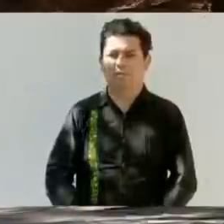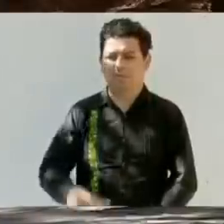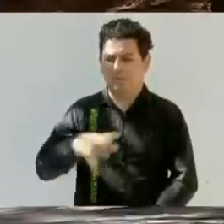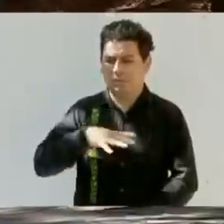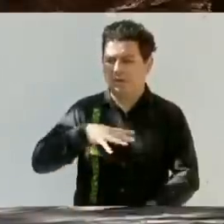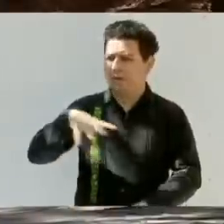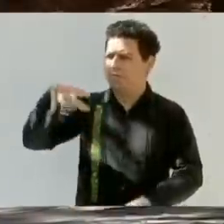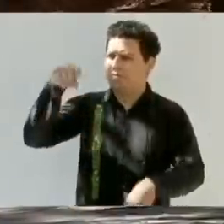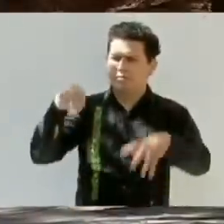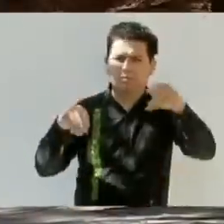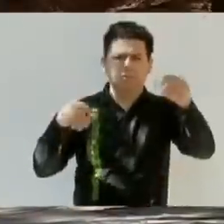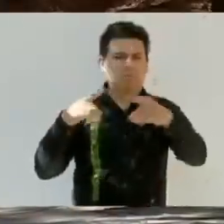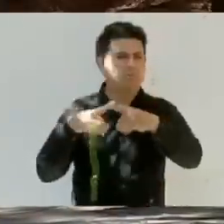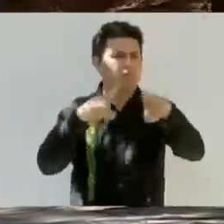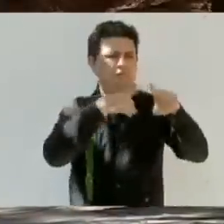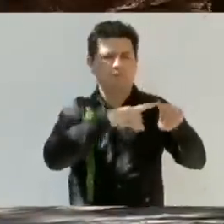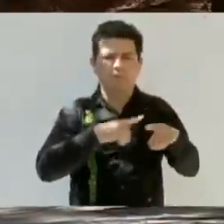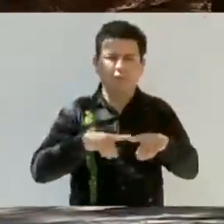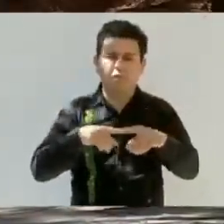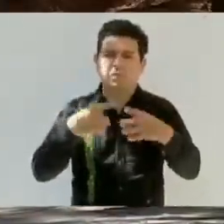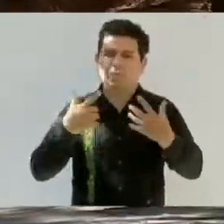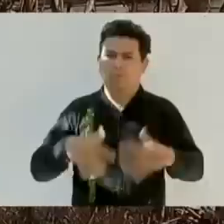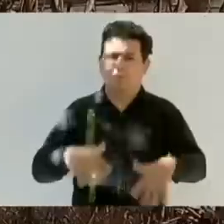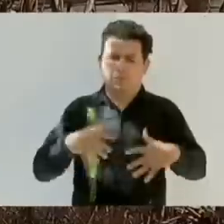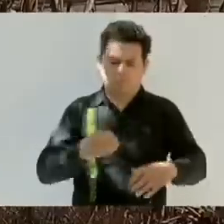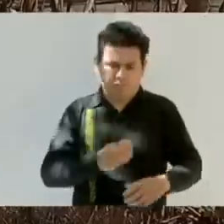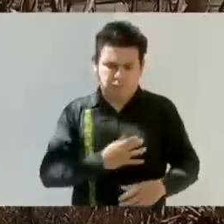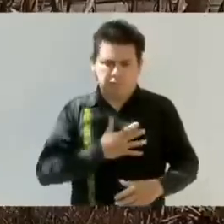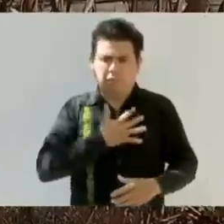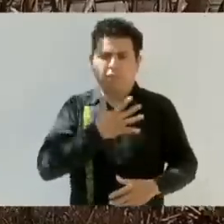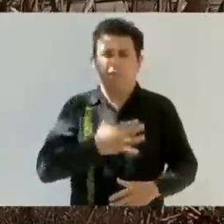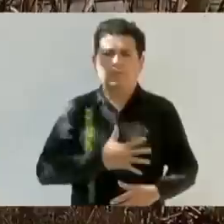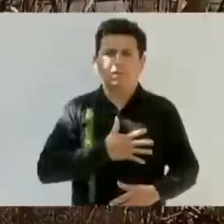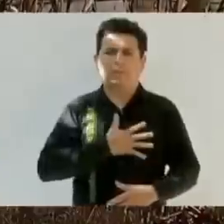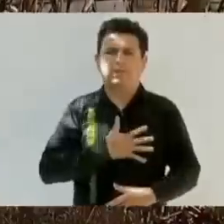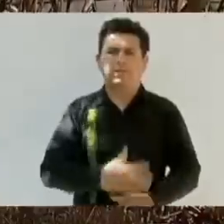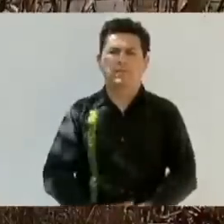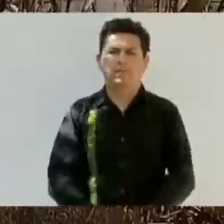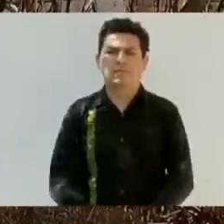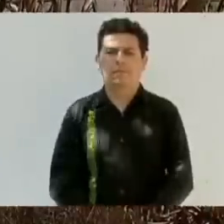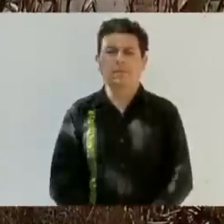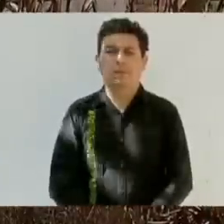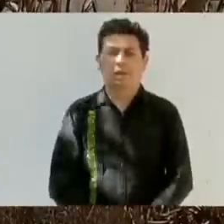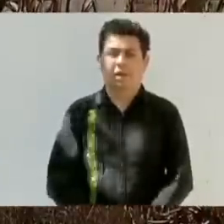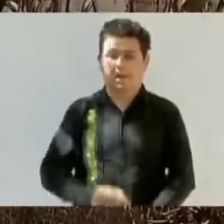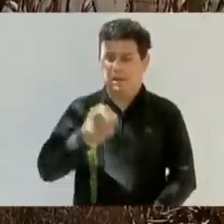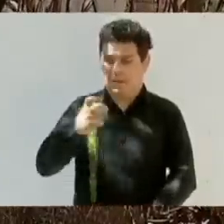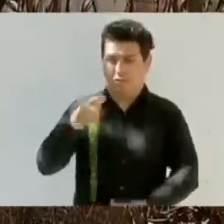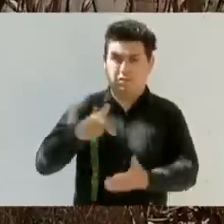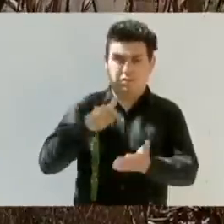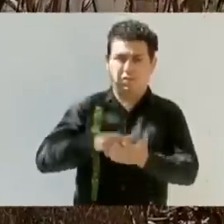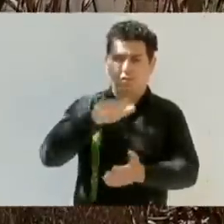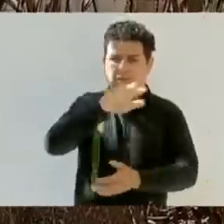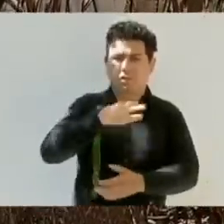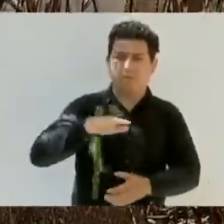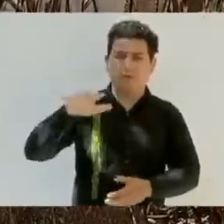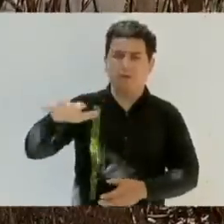municipios. Es decir, son 58 municipios con estos caminos